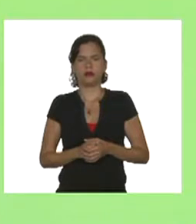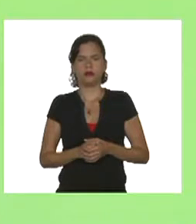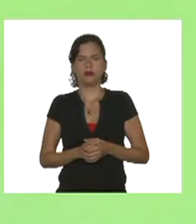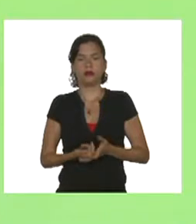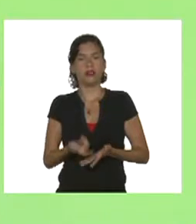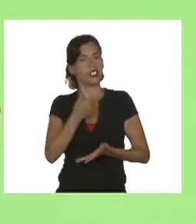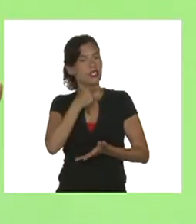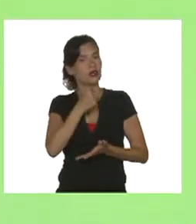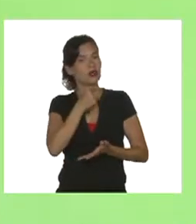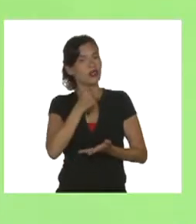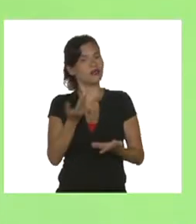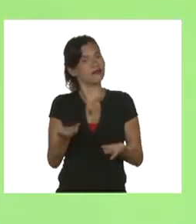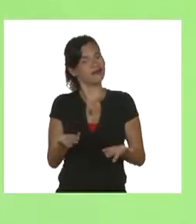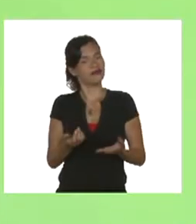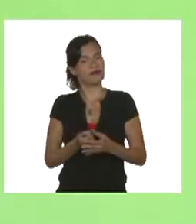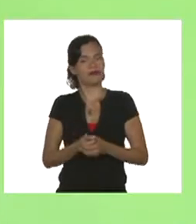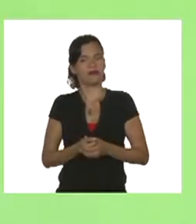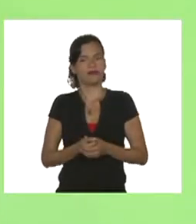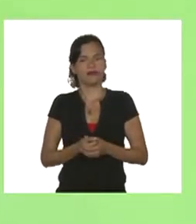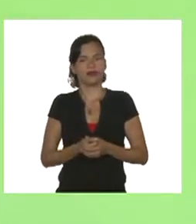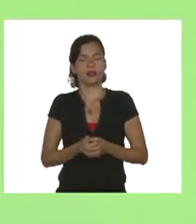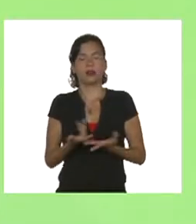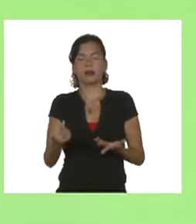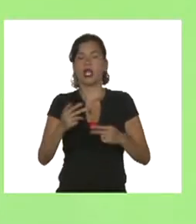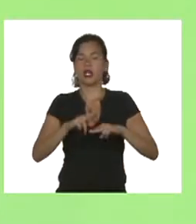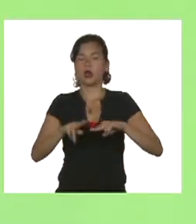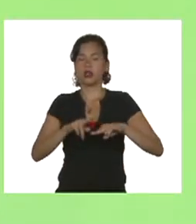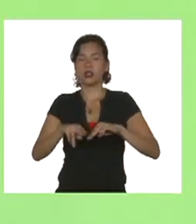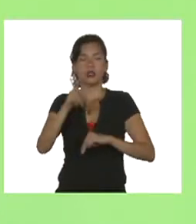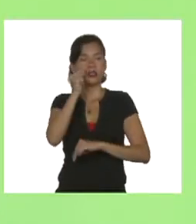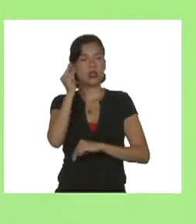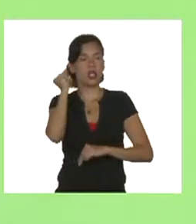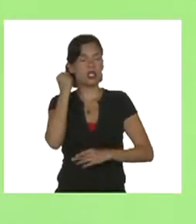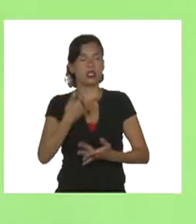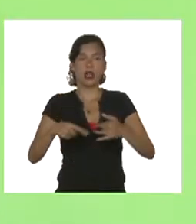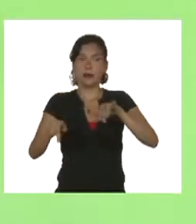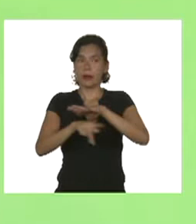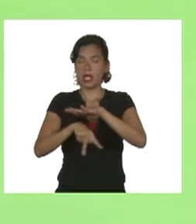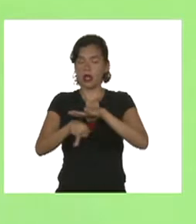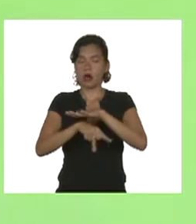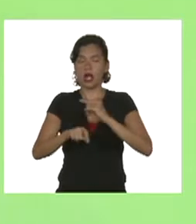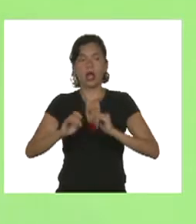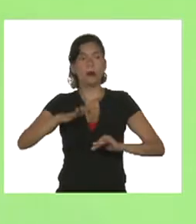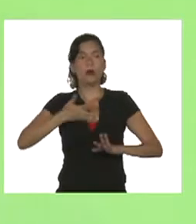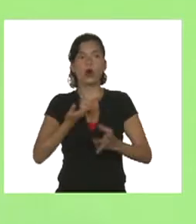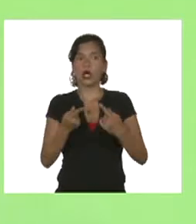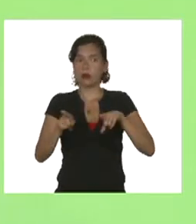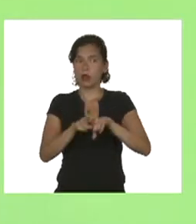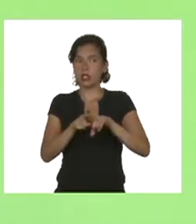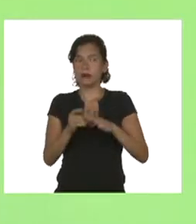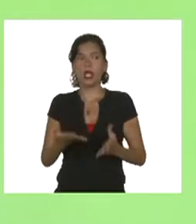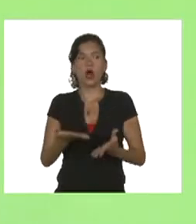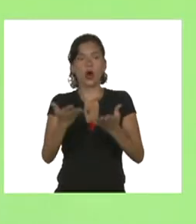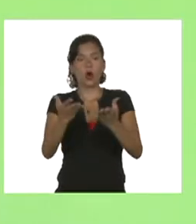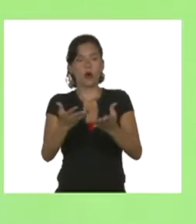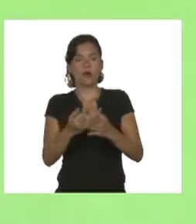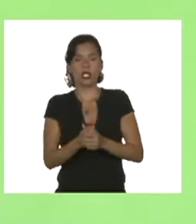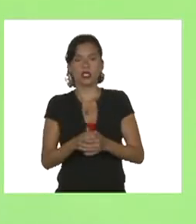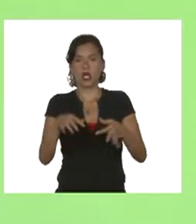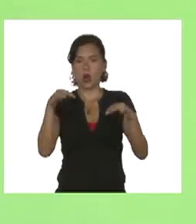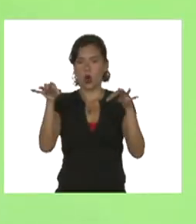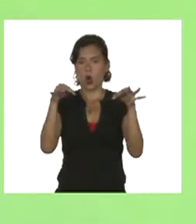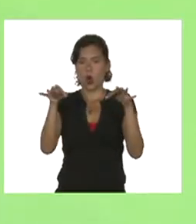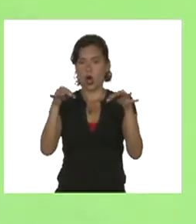¿Les gustó? Para los niños y niñas de la etapa de preescolar, podemos también ofrecer